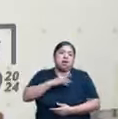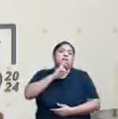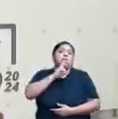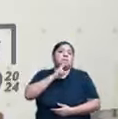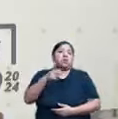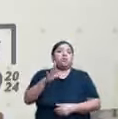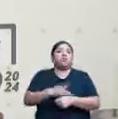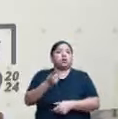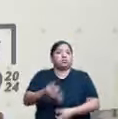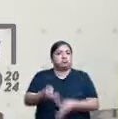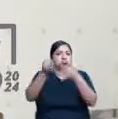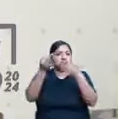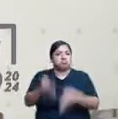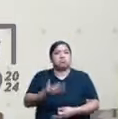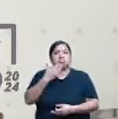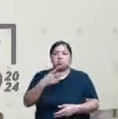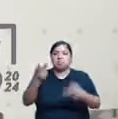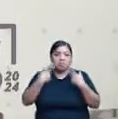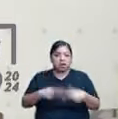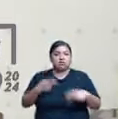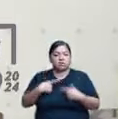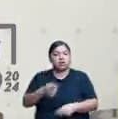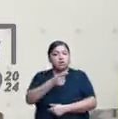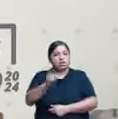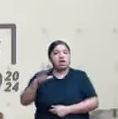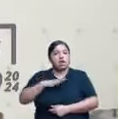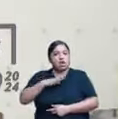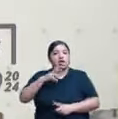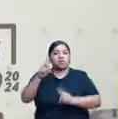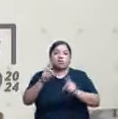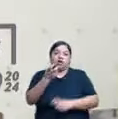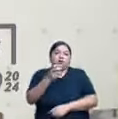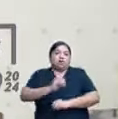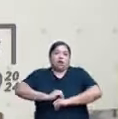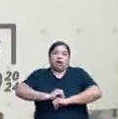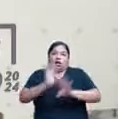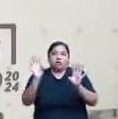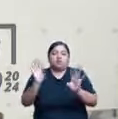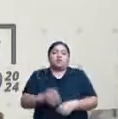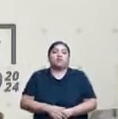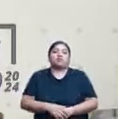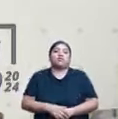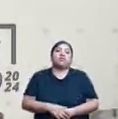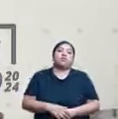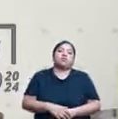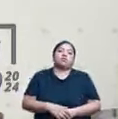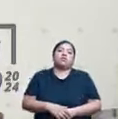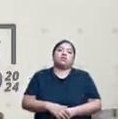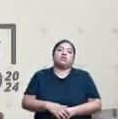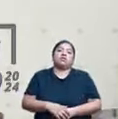reales y emanadas realmente de la ciudadanía. Eso es más que obvio.